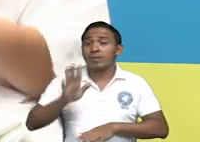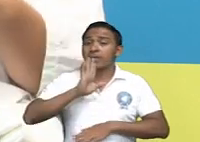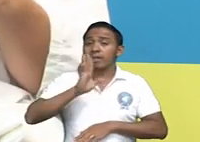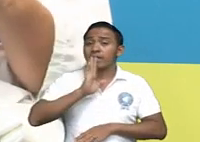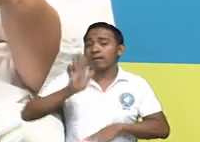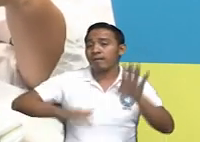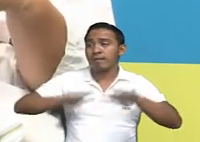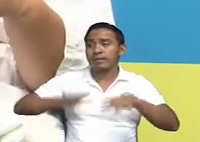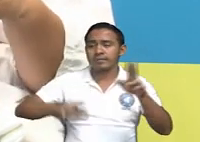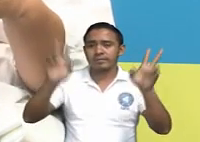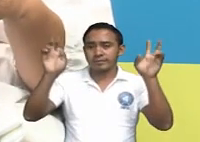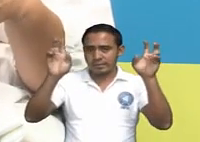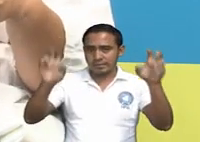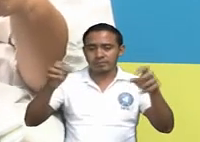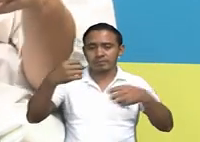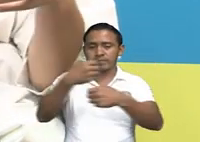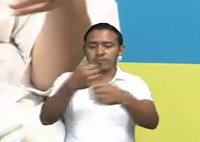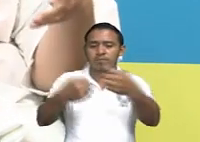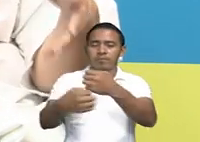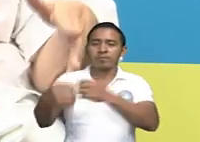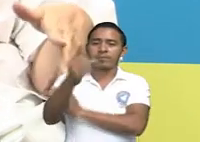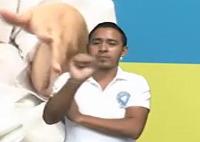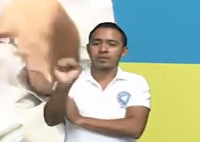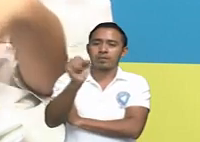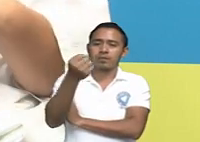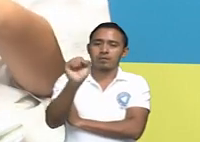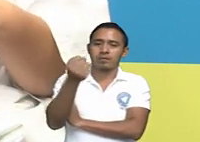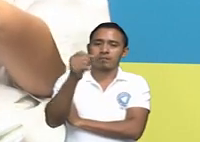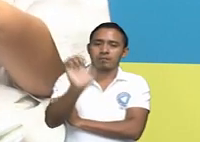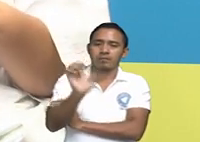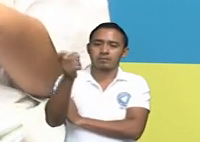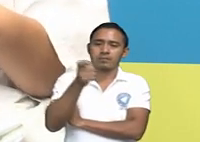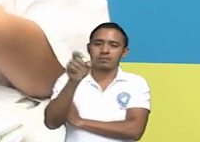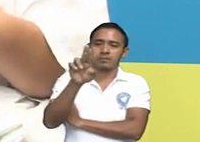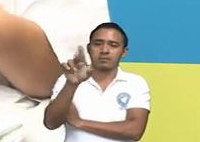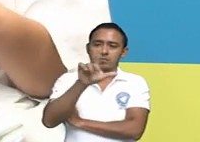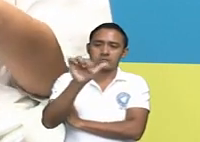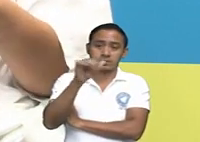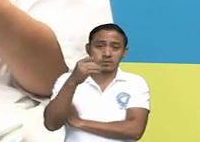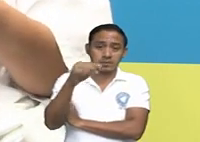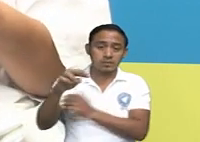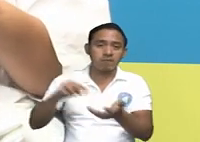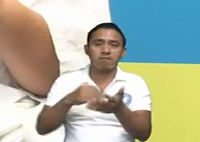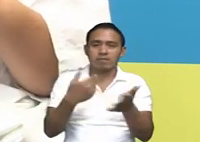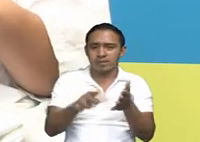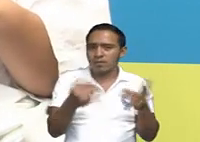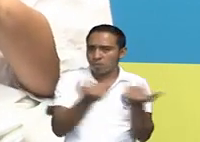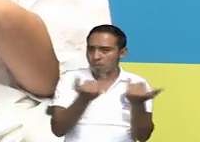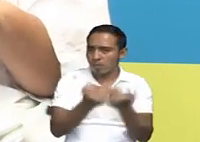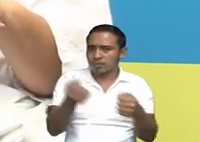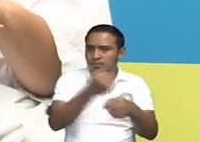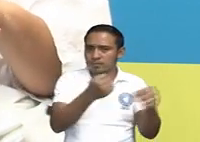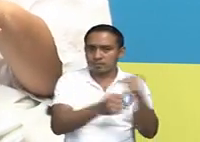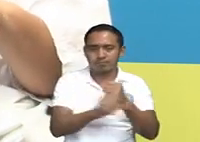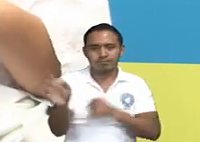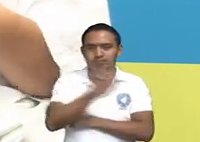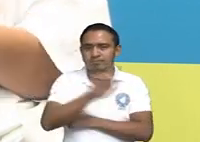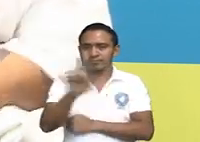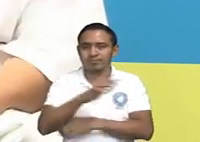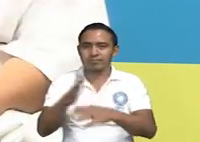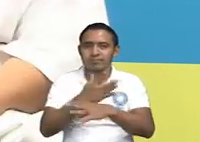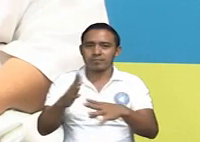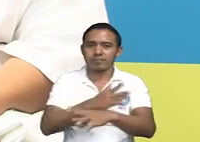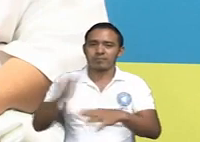de sexualidad y lo confundimos con el término de sexo. Y nos dirigimos siempre que hablamos a